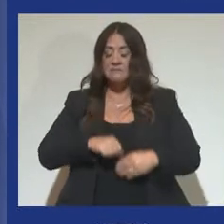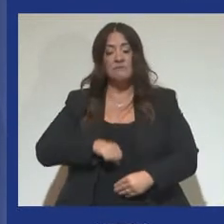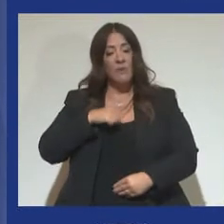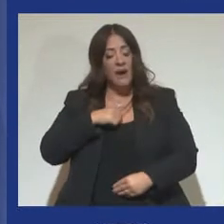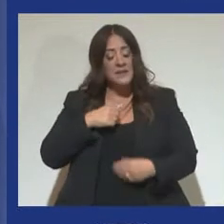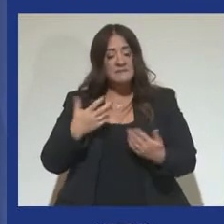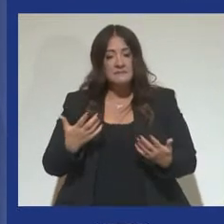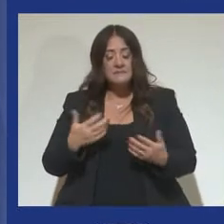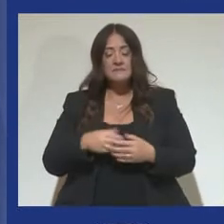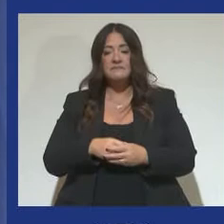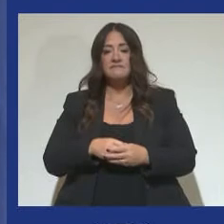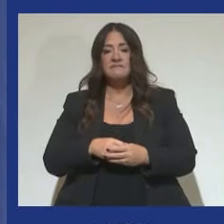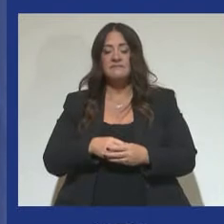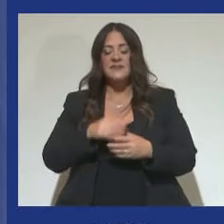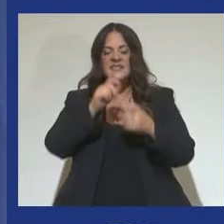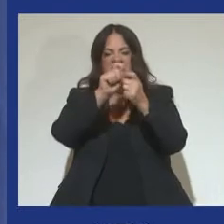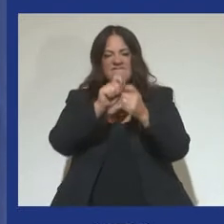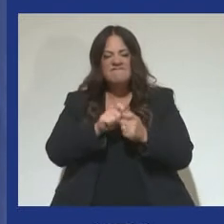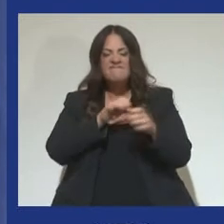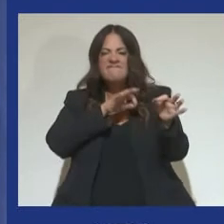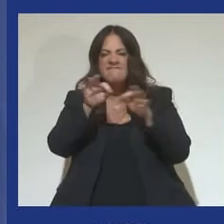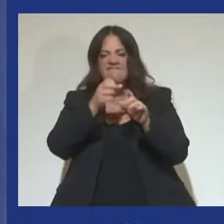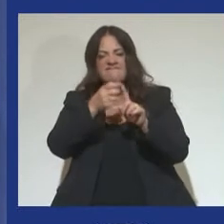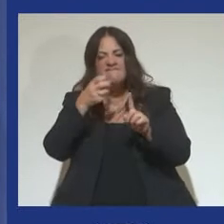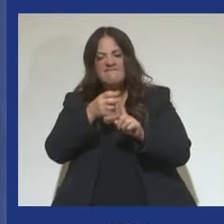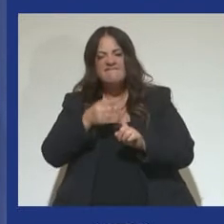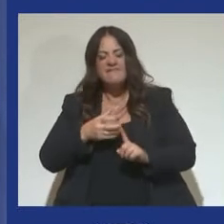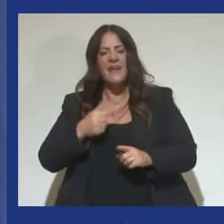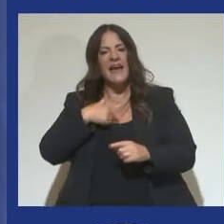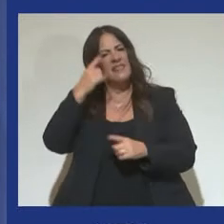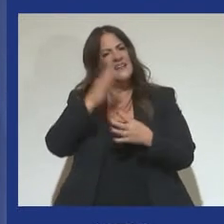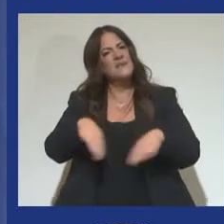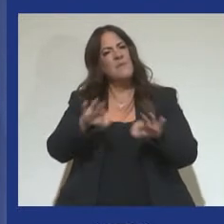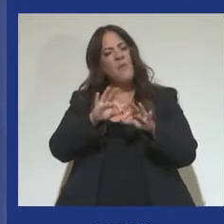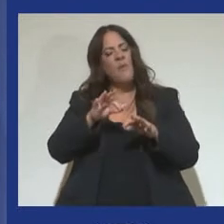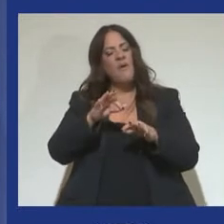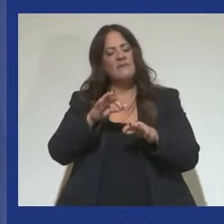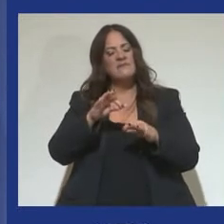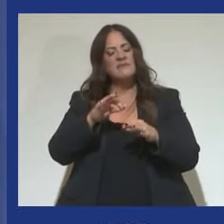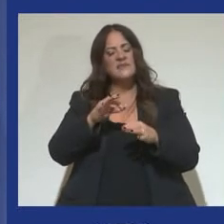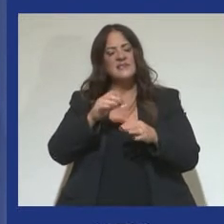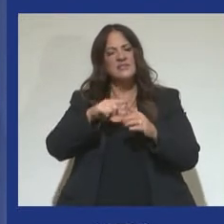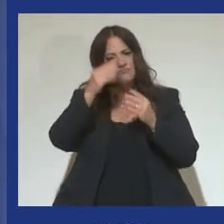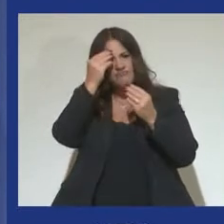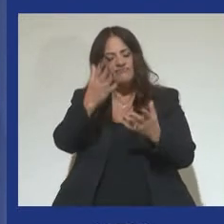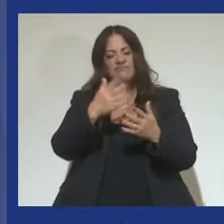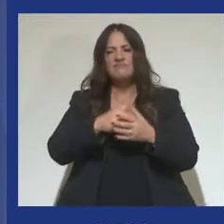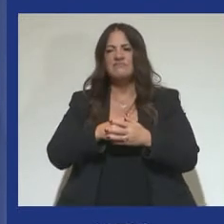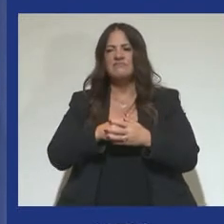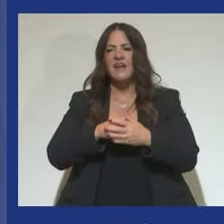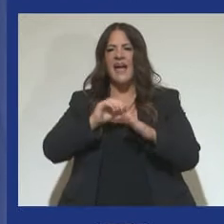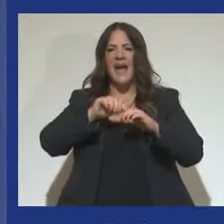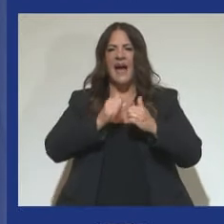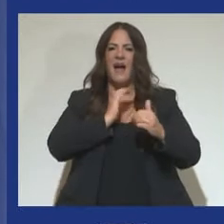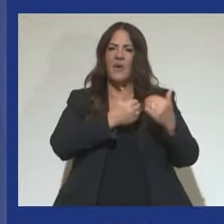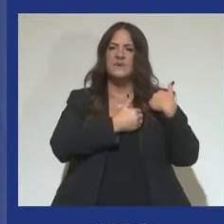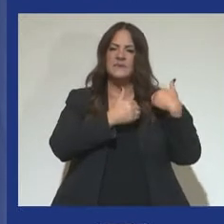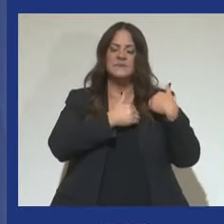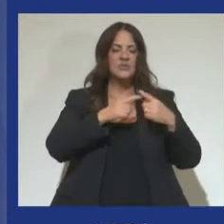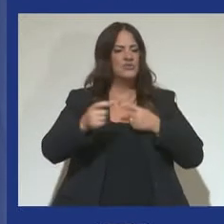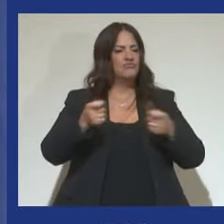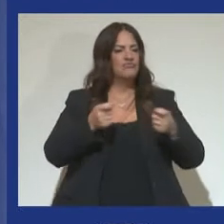me enorgullezco en hablarles en detalle de todo esto creo que es fundamental para el trabajo de gobernar